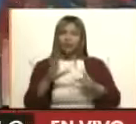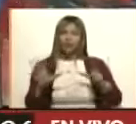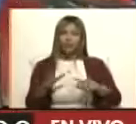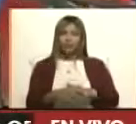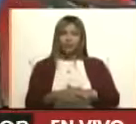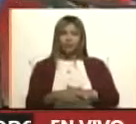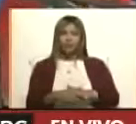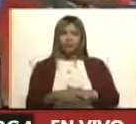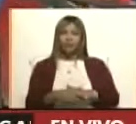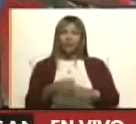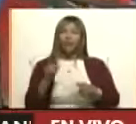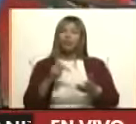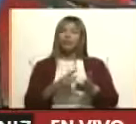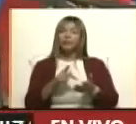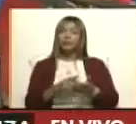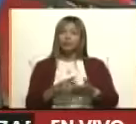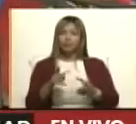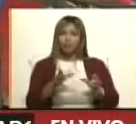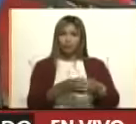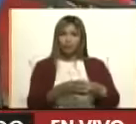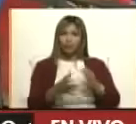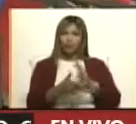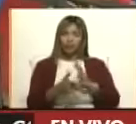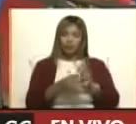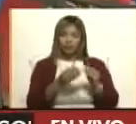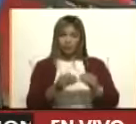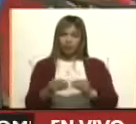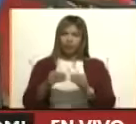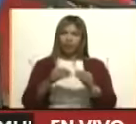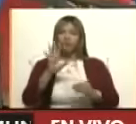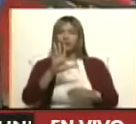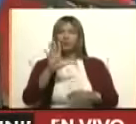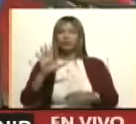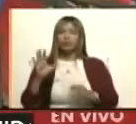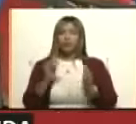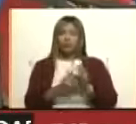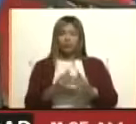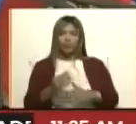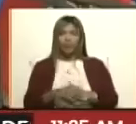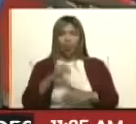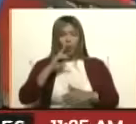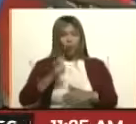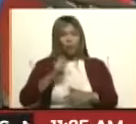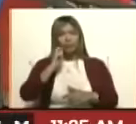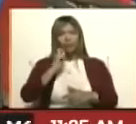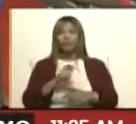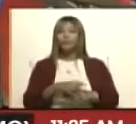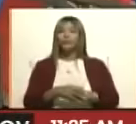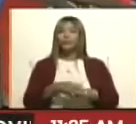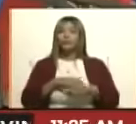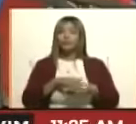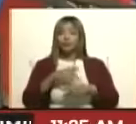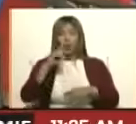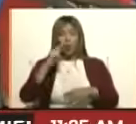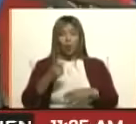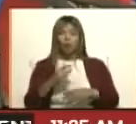84.227 miembros de mesa, un personal técnico operativo de 55.000 hombres, para un total